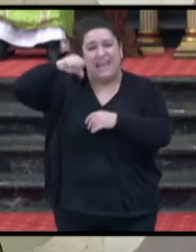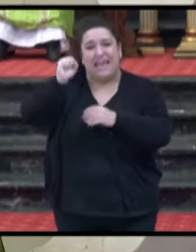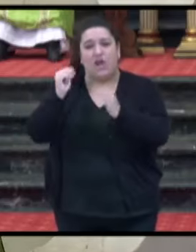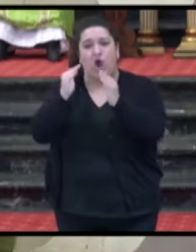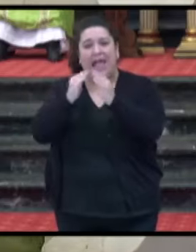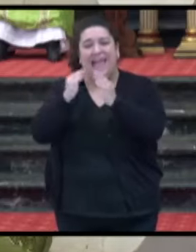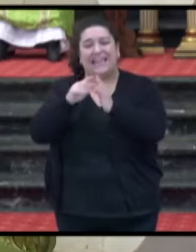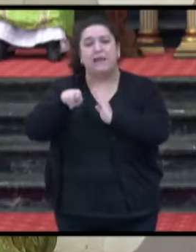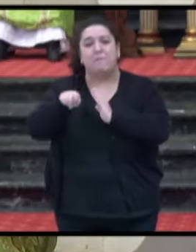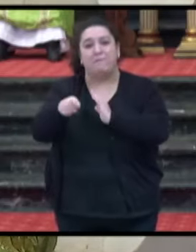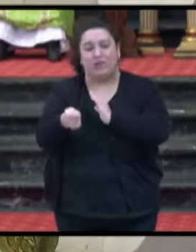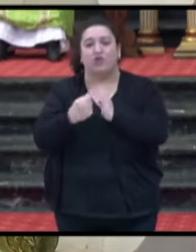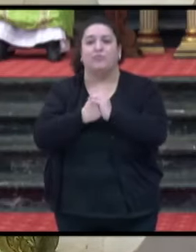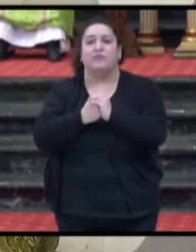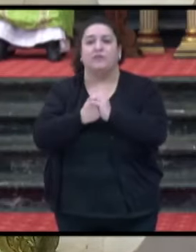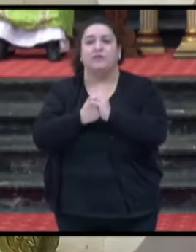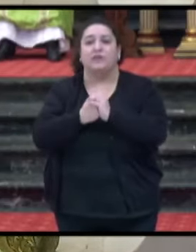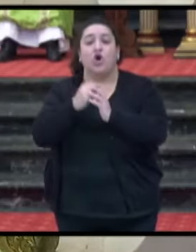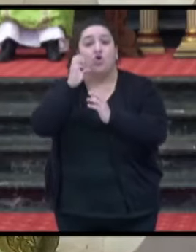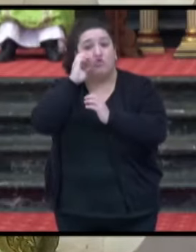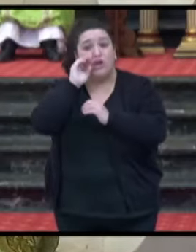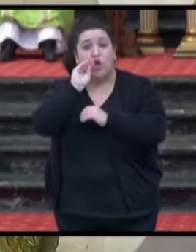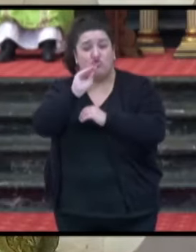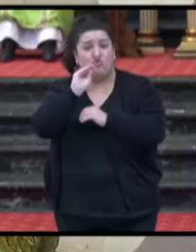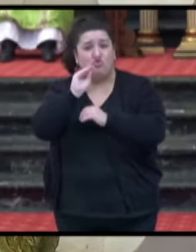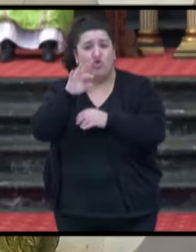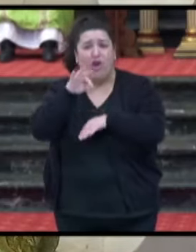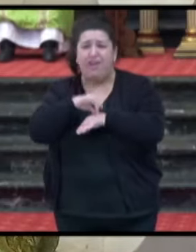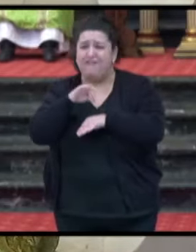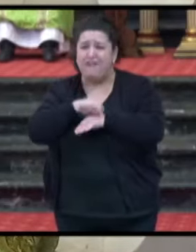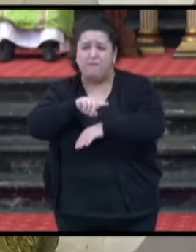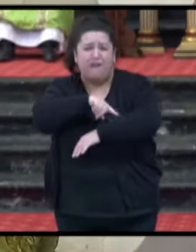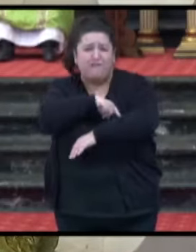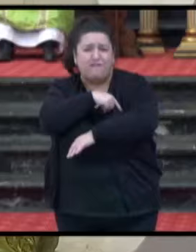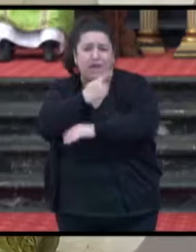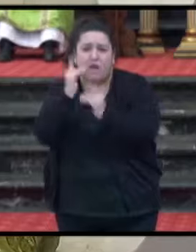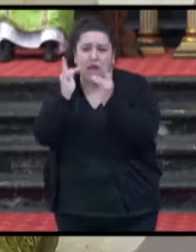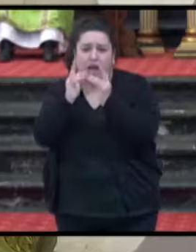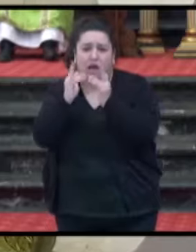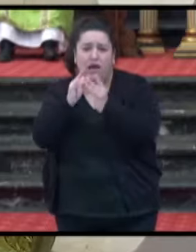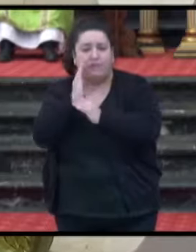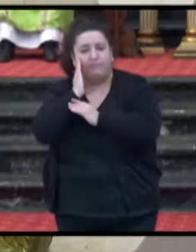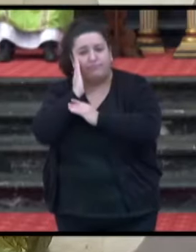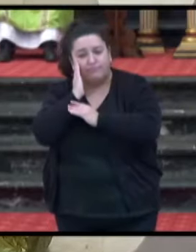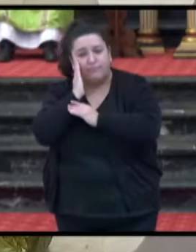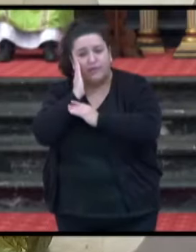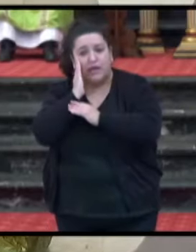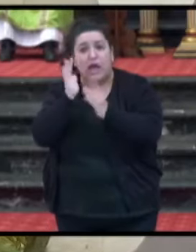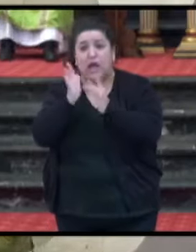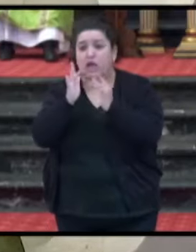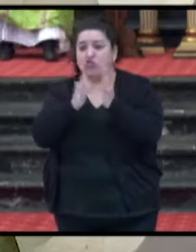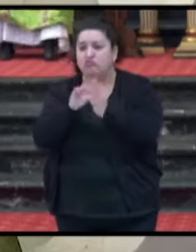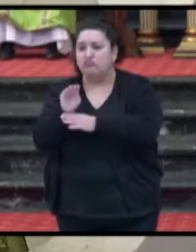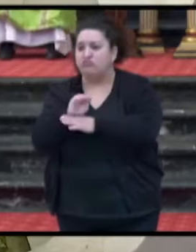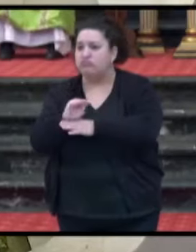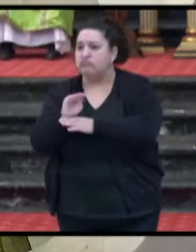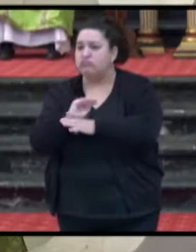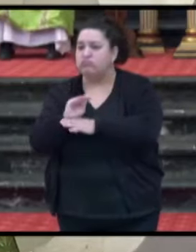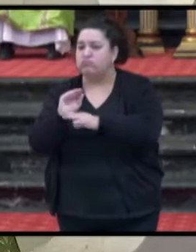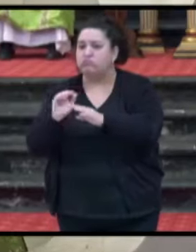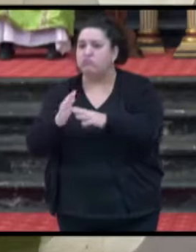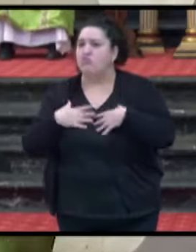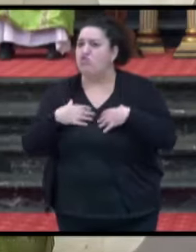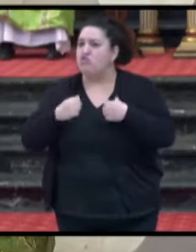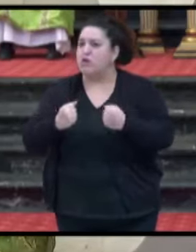Pedro y la suegra estaba enferma con fiebre en la cama Jesús la curó ella se